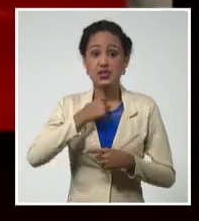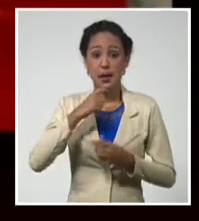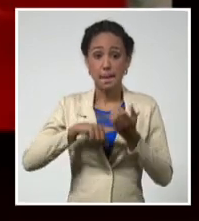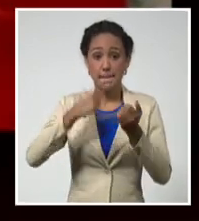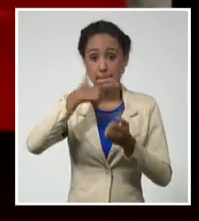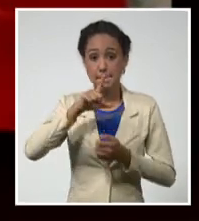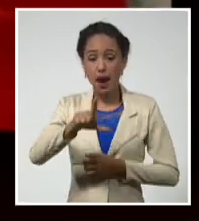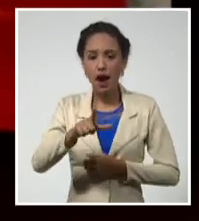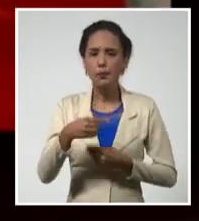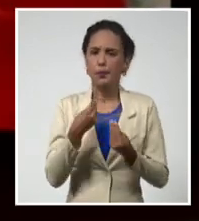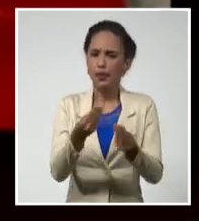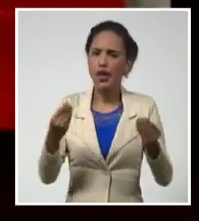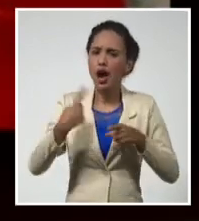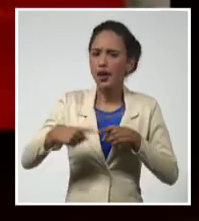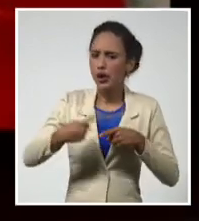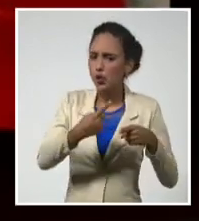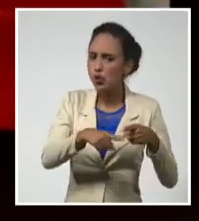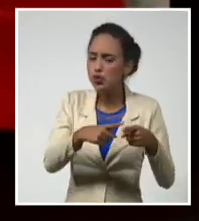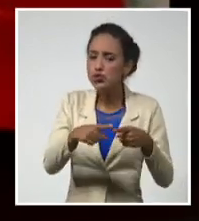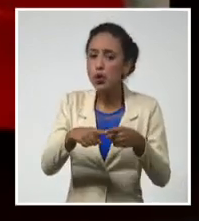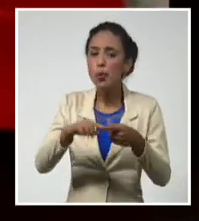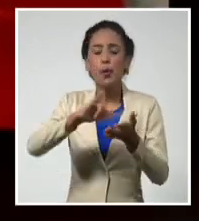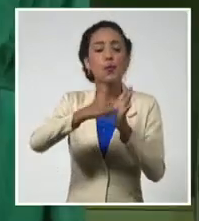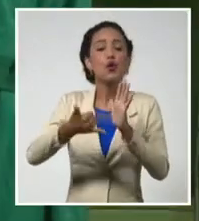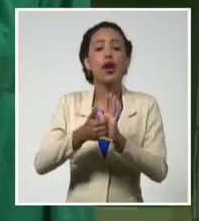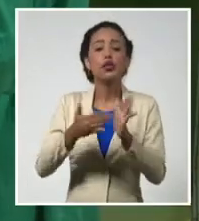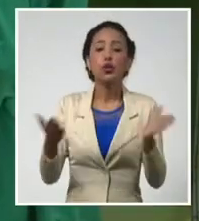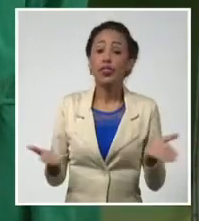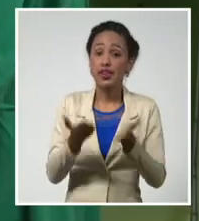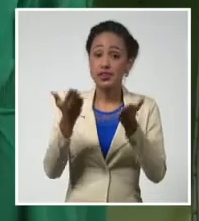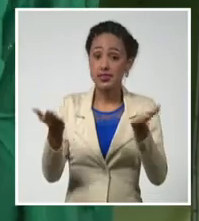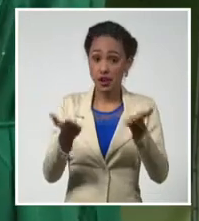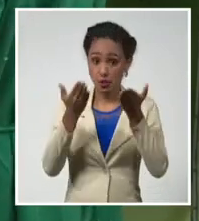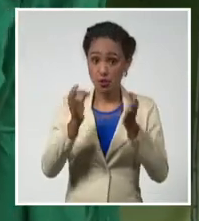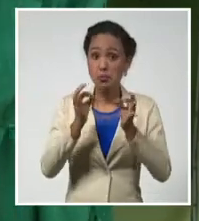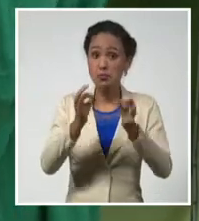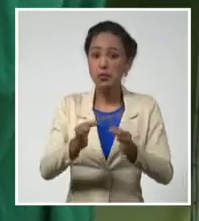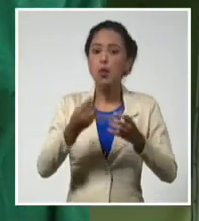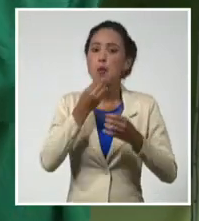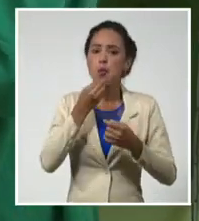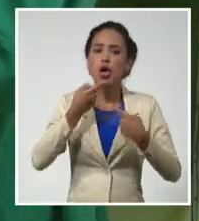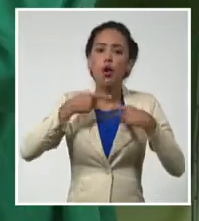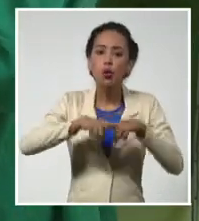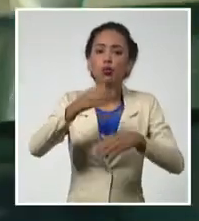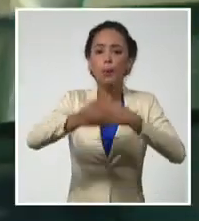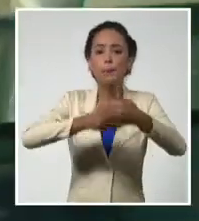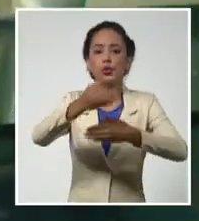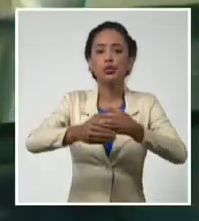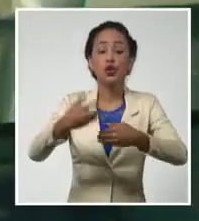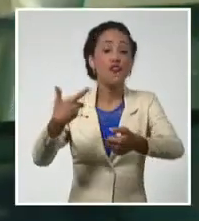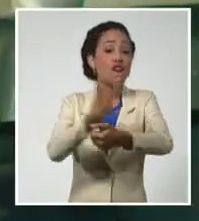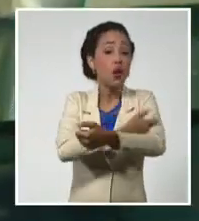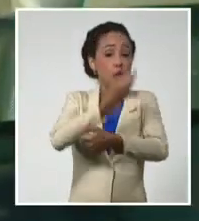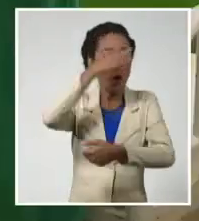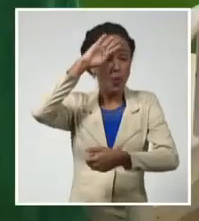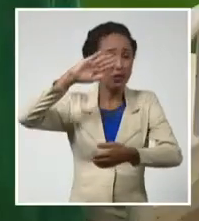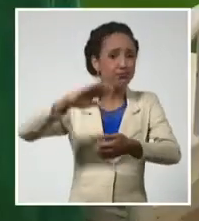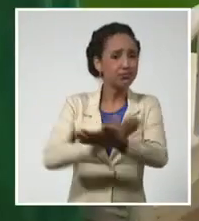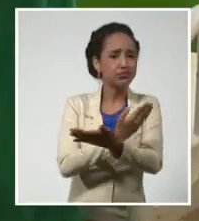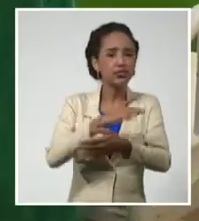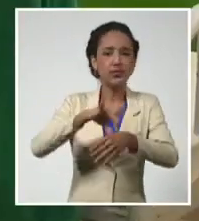movilización de recursos y en la formulación de proyectos de desarrollo que puedan acompañar el proceso de la vacuna cubana contra la enfermedad en las